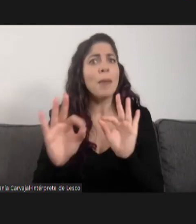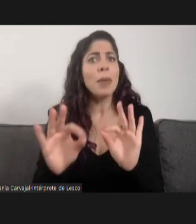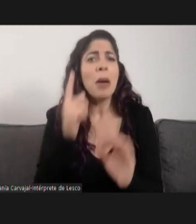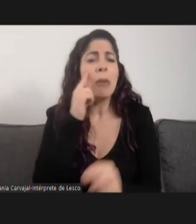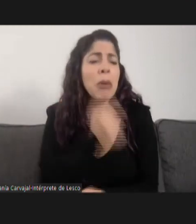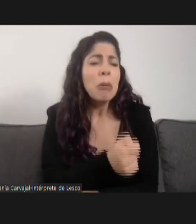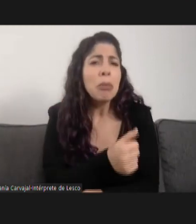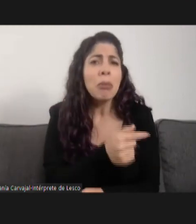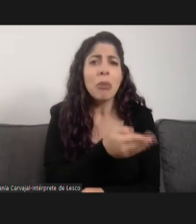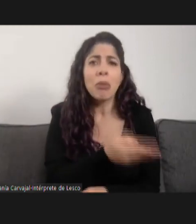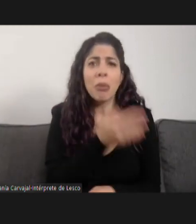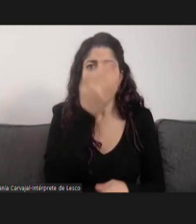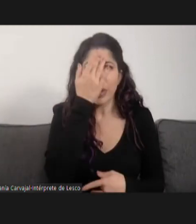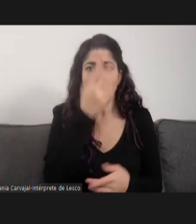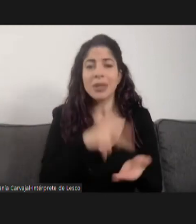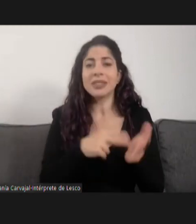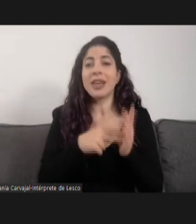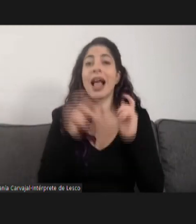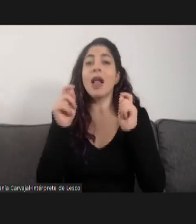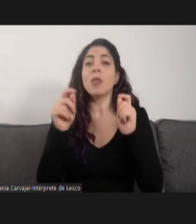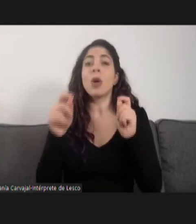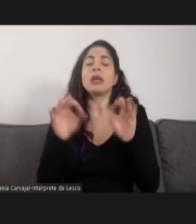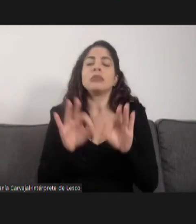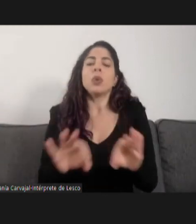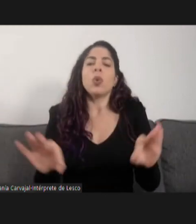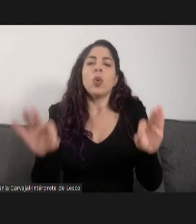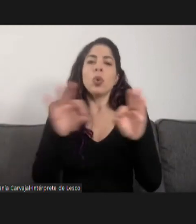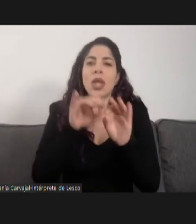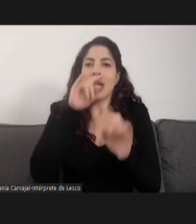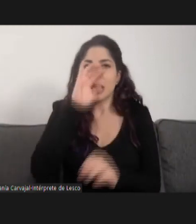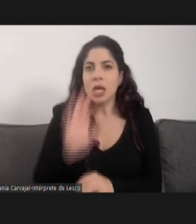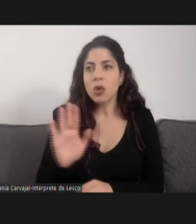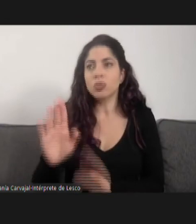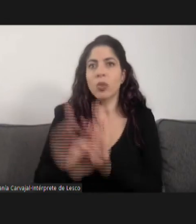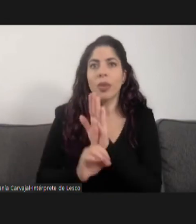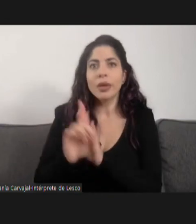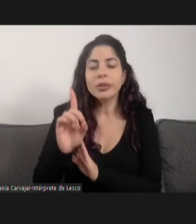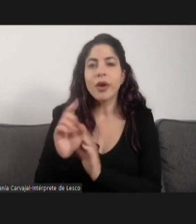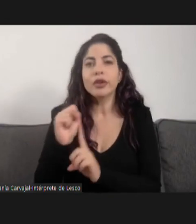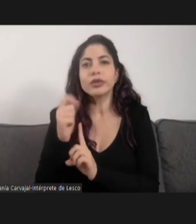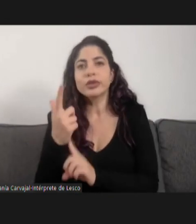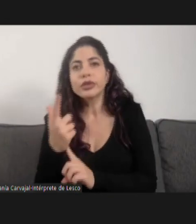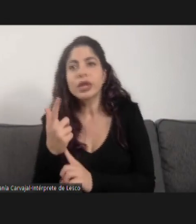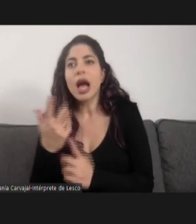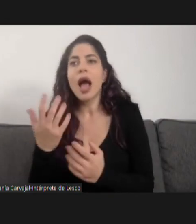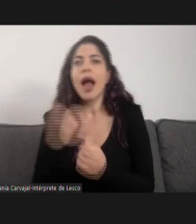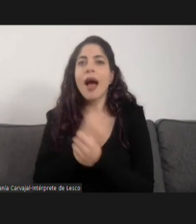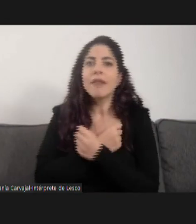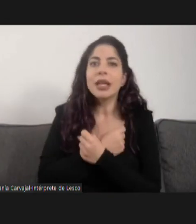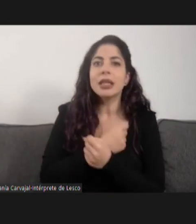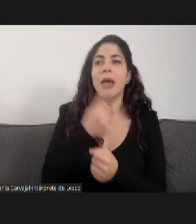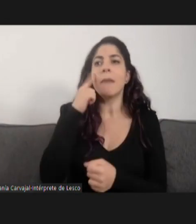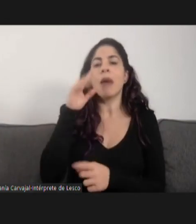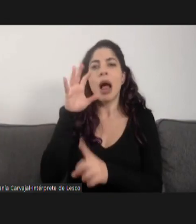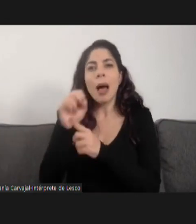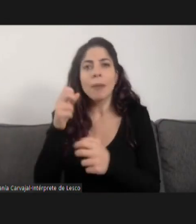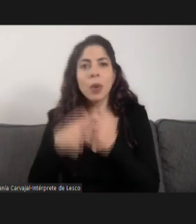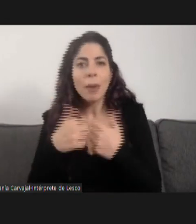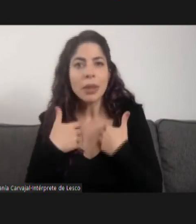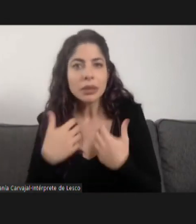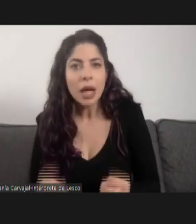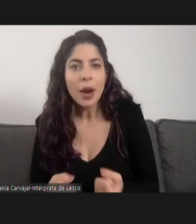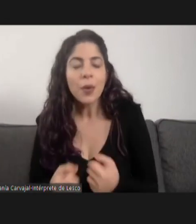que la educación es un asunto esencial para el niño, para su desarrollo socioafectivo, para detectar problemas de salud, para